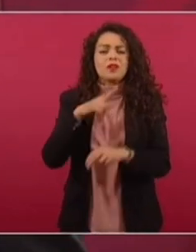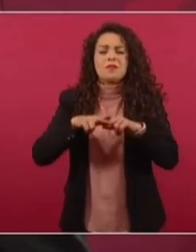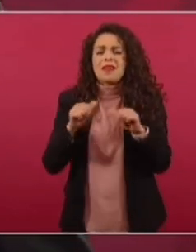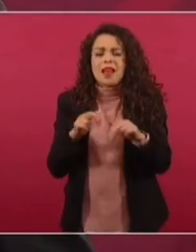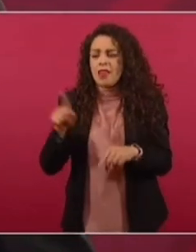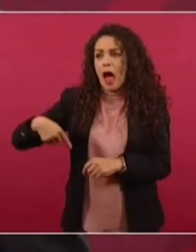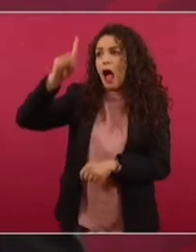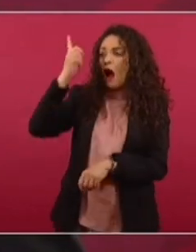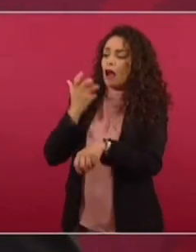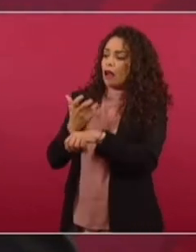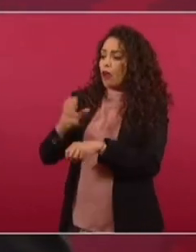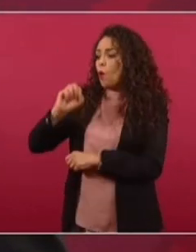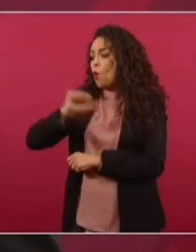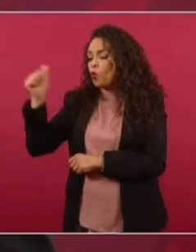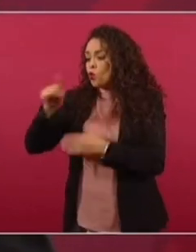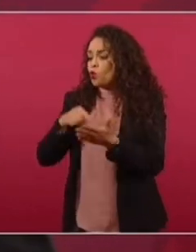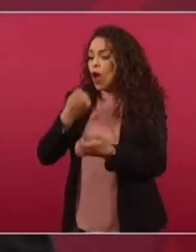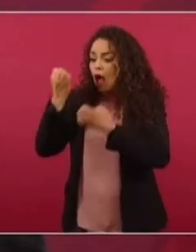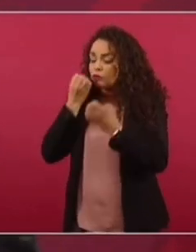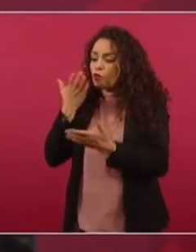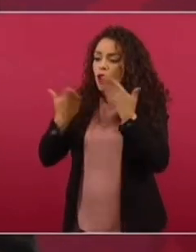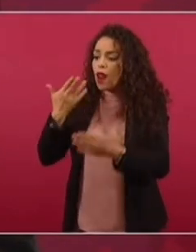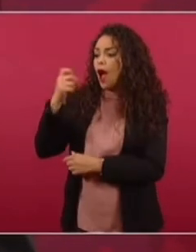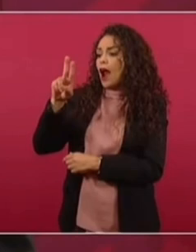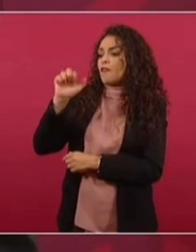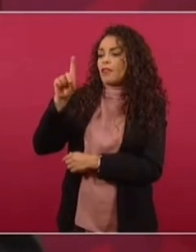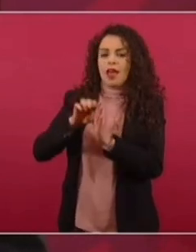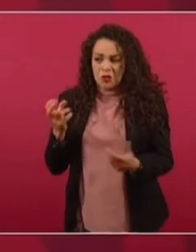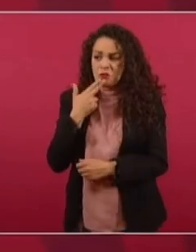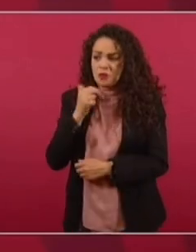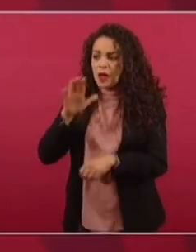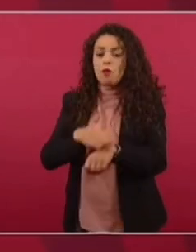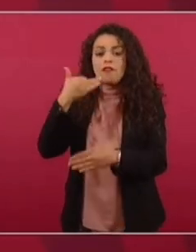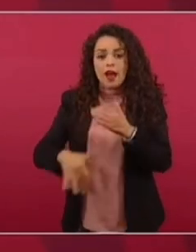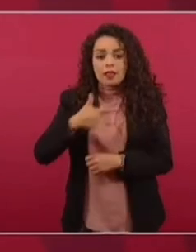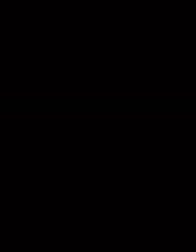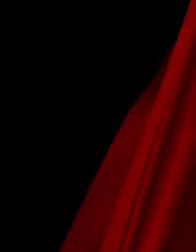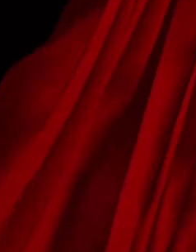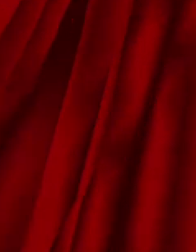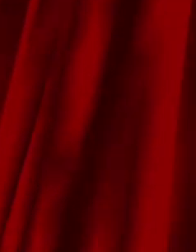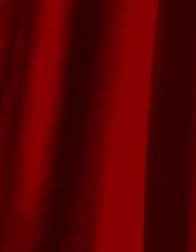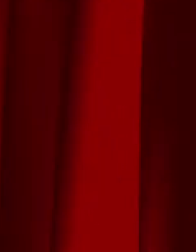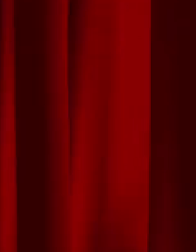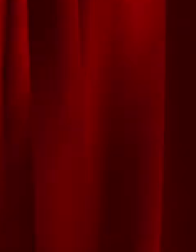Si no le tienen amor al pueblo, ni amor a la patria.